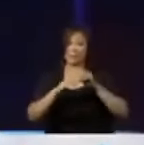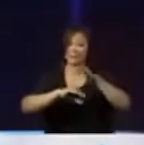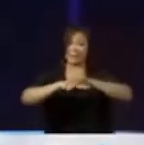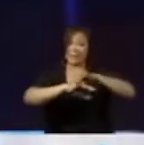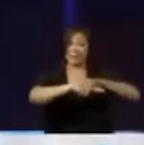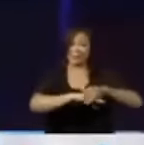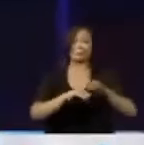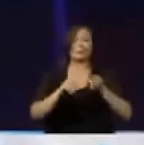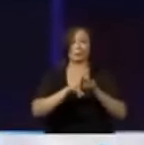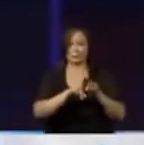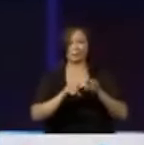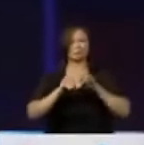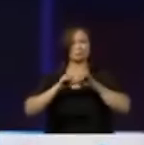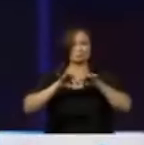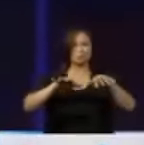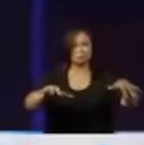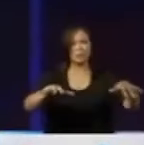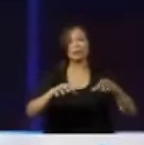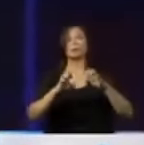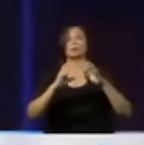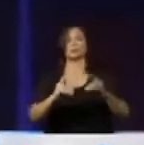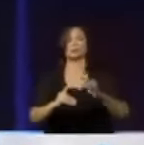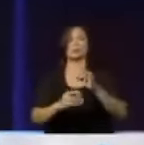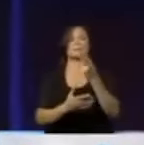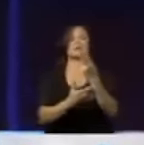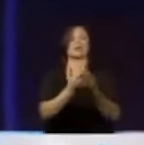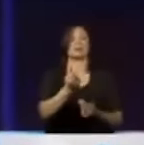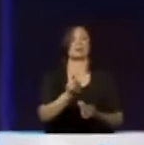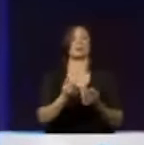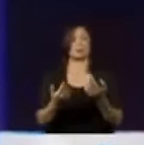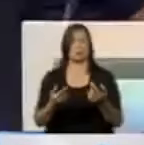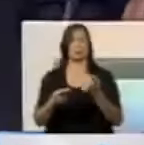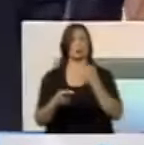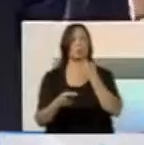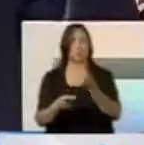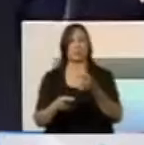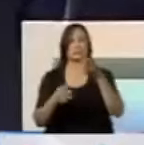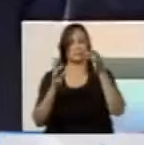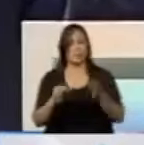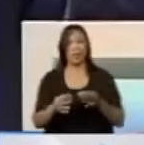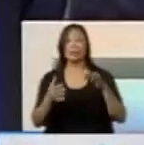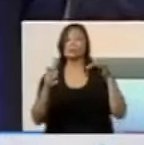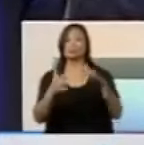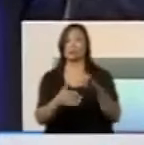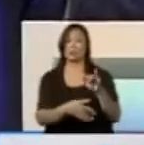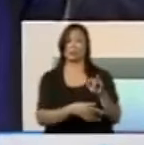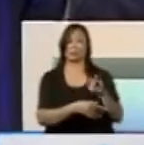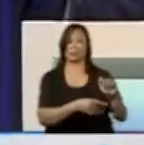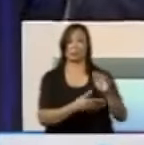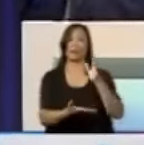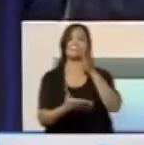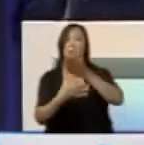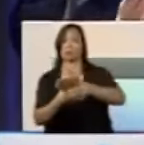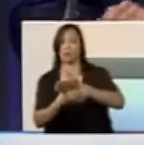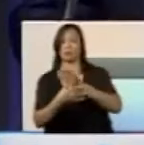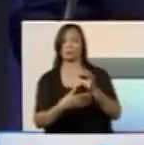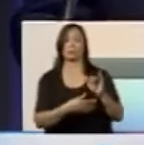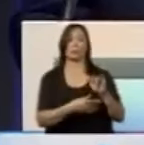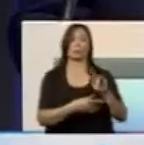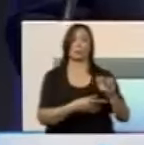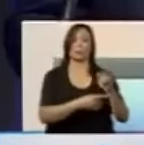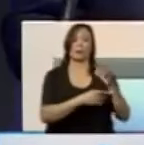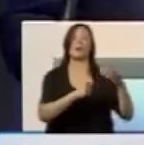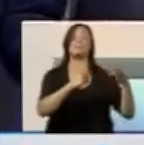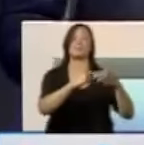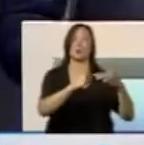en inglés, también para tener una educación bilingüe. Yo aseguro que los estudiantes del ITLA en Bonao, que los estudiantes